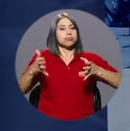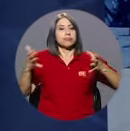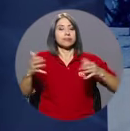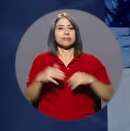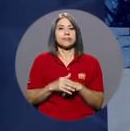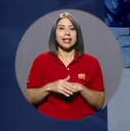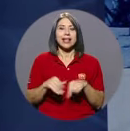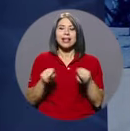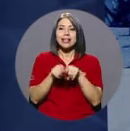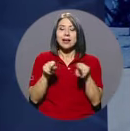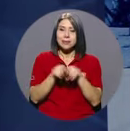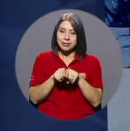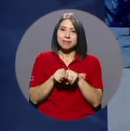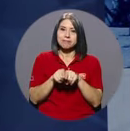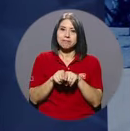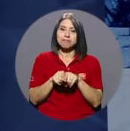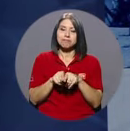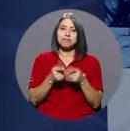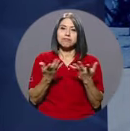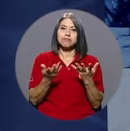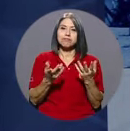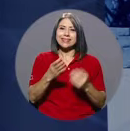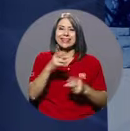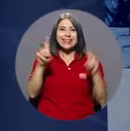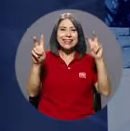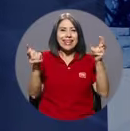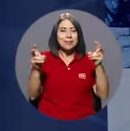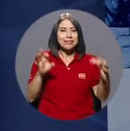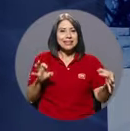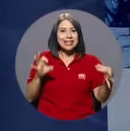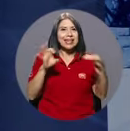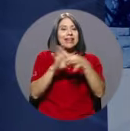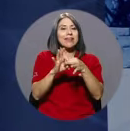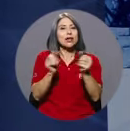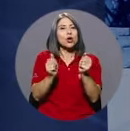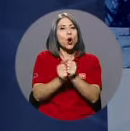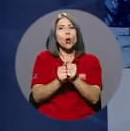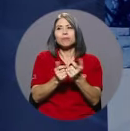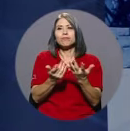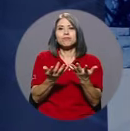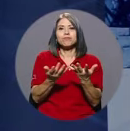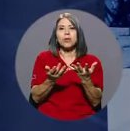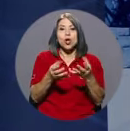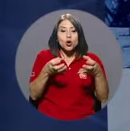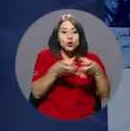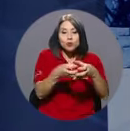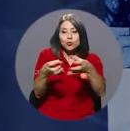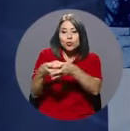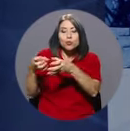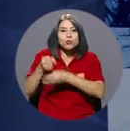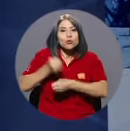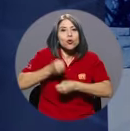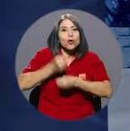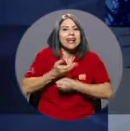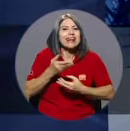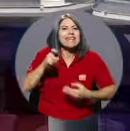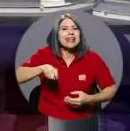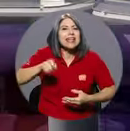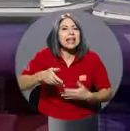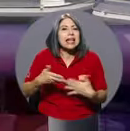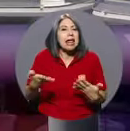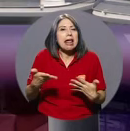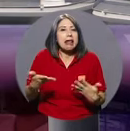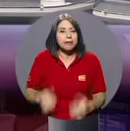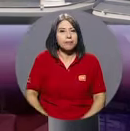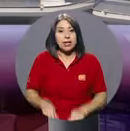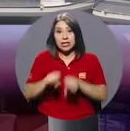por supuesto, aspectos que tienen que ver con qué es lo que los sectores productivos requieren de mano de obra,